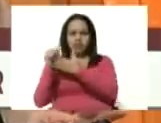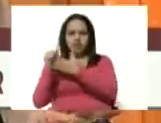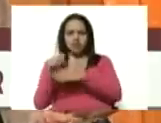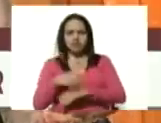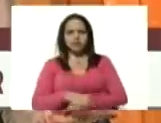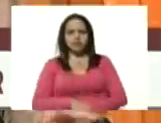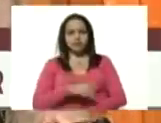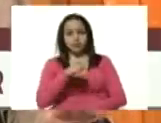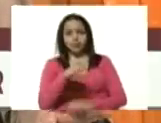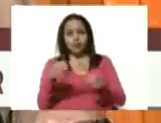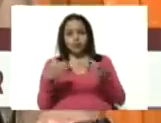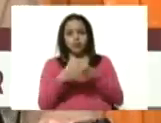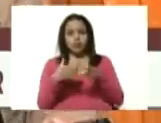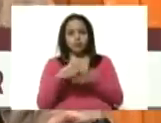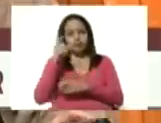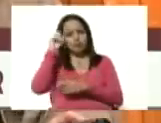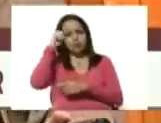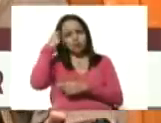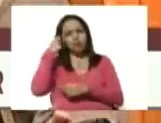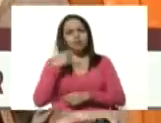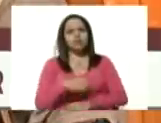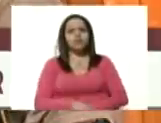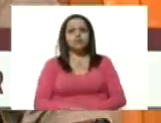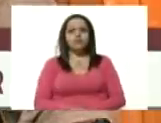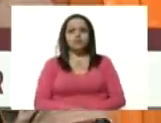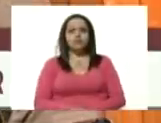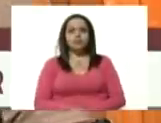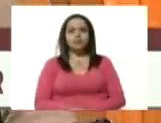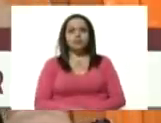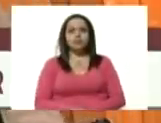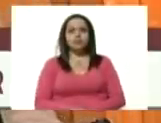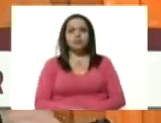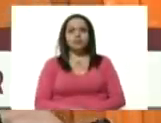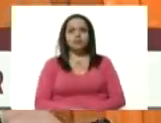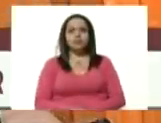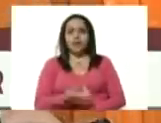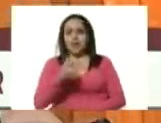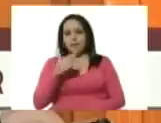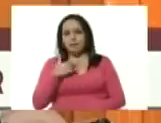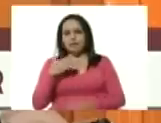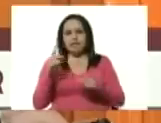de ese grupo, y recuerdo a Marely Pérez Marcano, estaba metida allí.